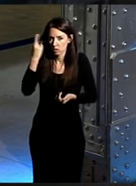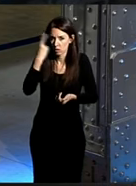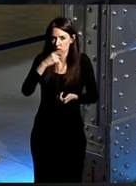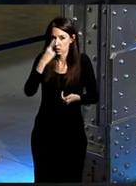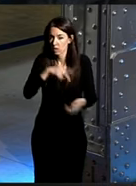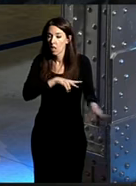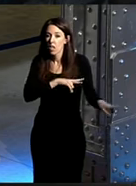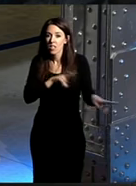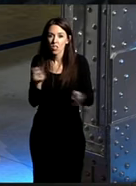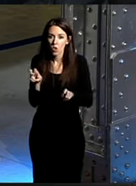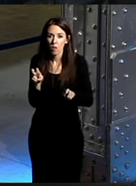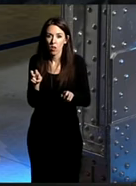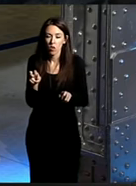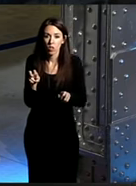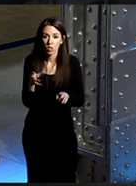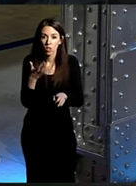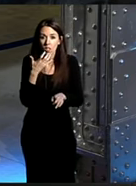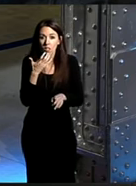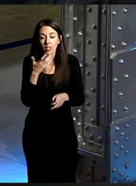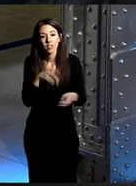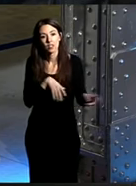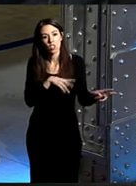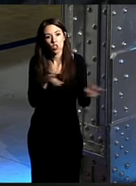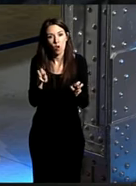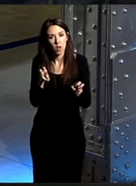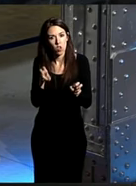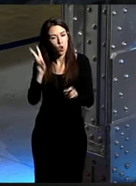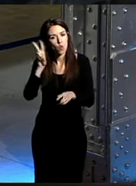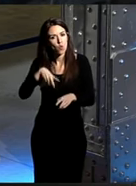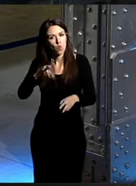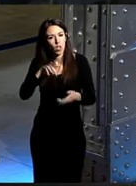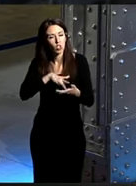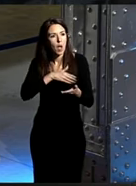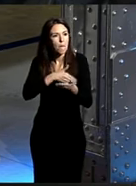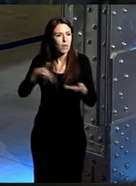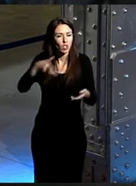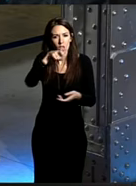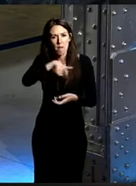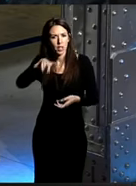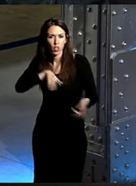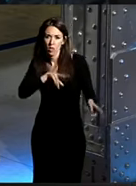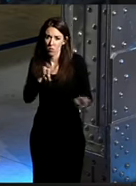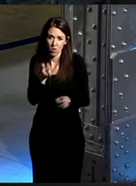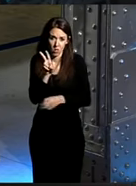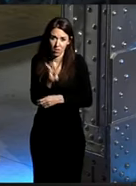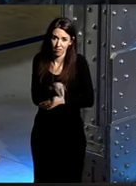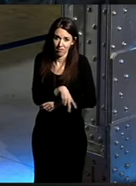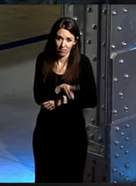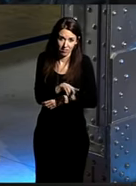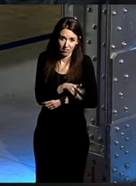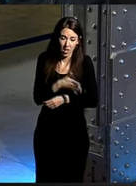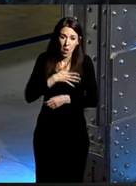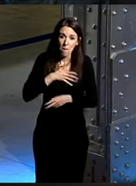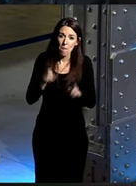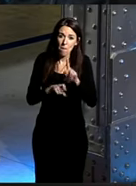que la innovación, si es innovación, nunca va a haber millones de personas innovadoras. Entonces, mi